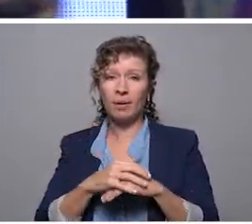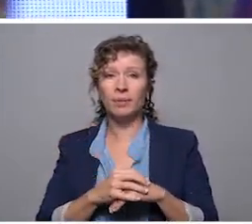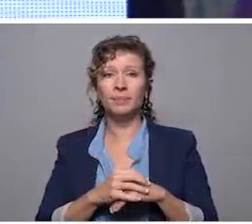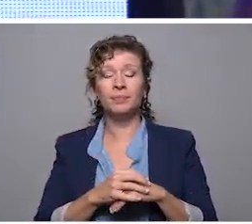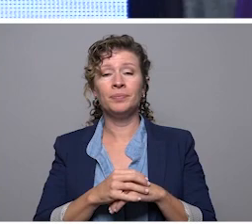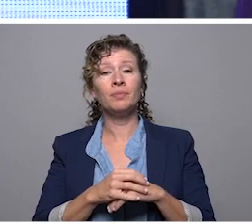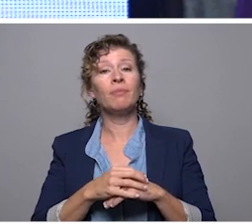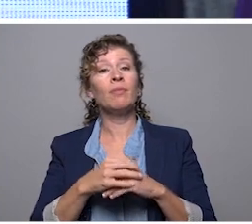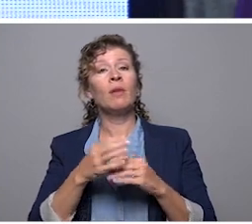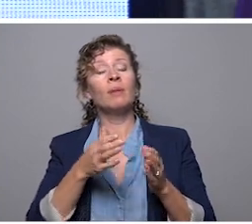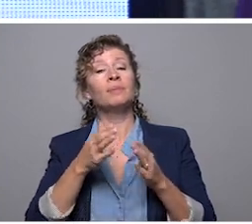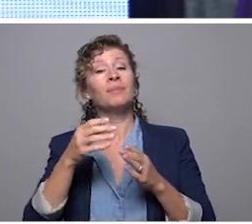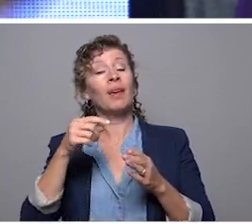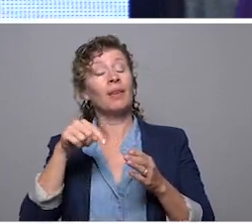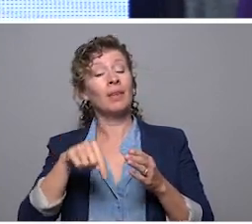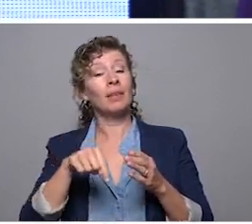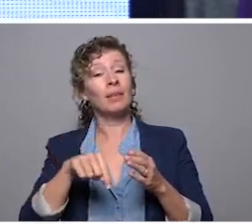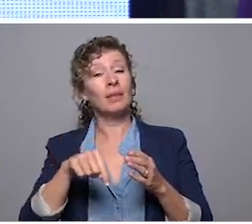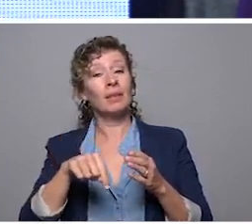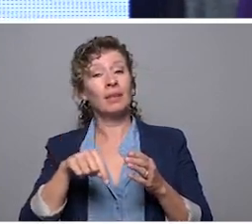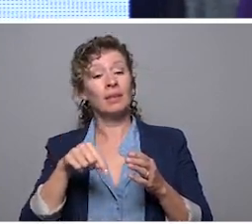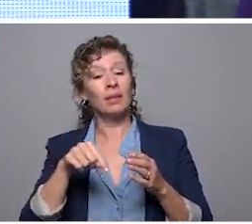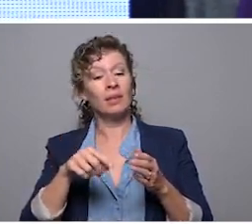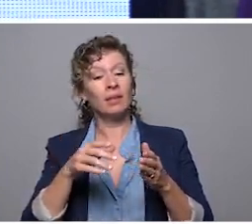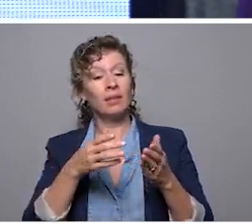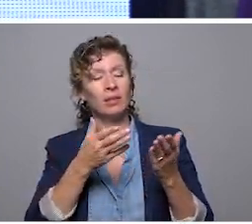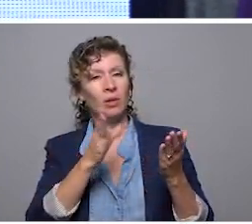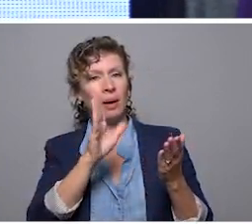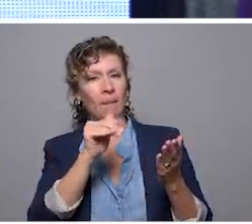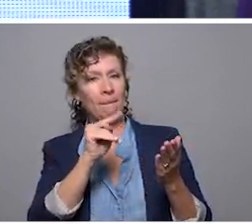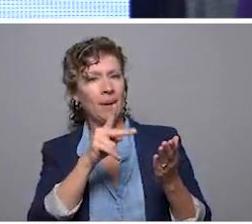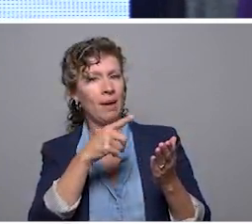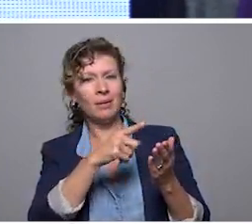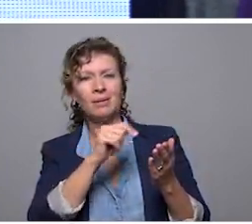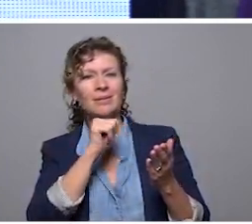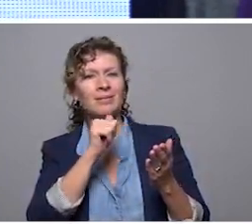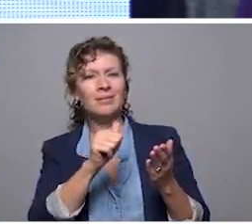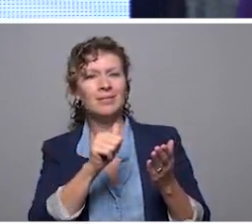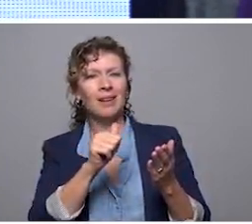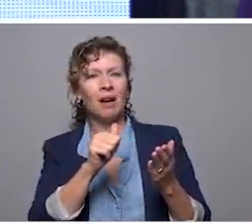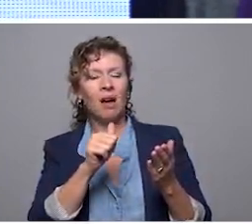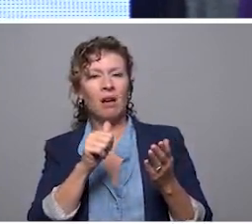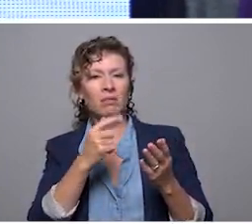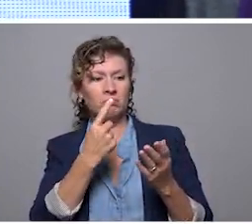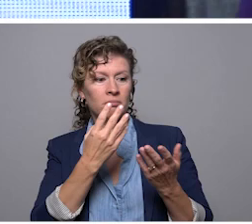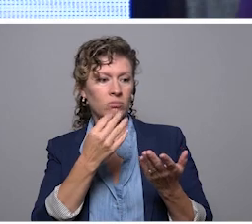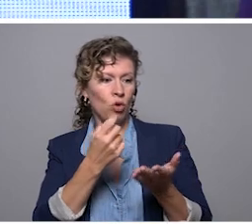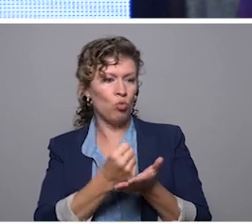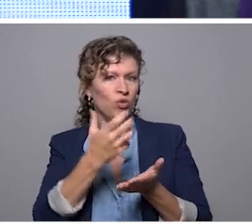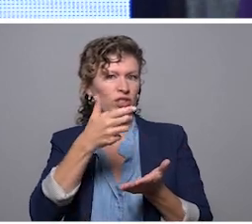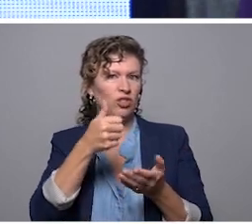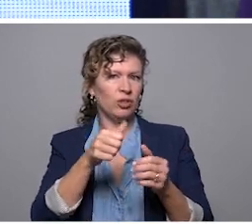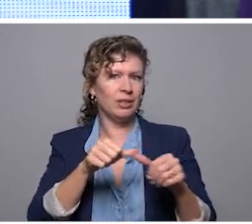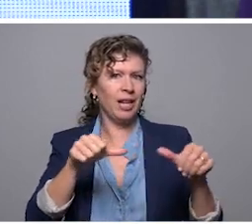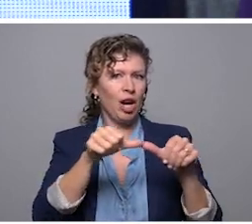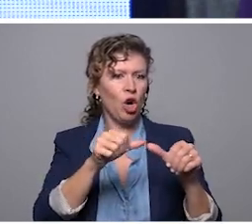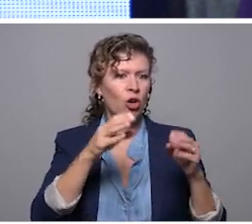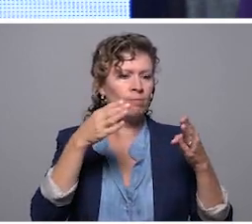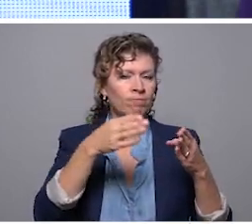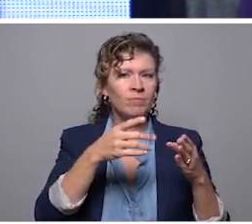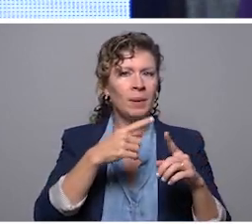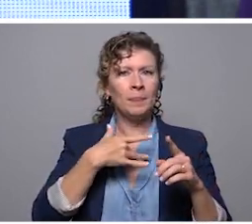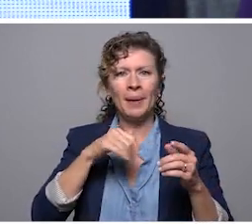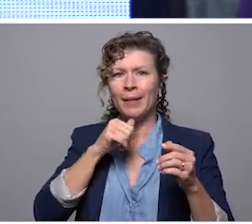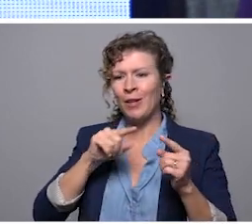distanci digamos la banca no quiere entrar por qué Porque hay altos costos Ya además si lo nos vamos al